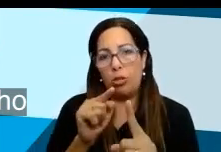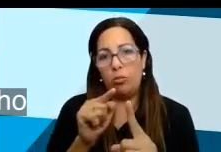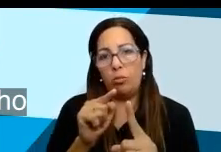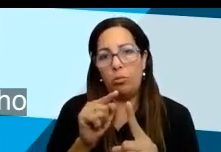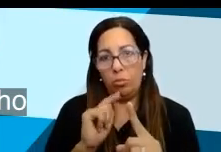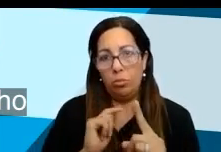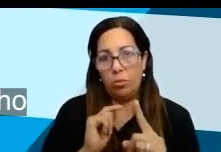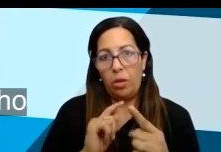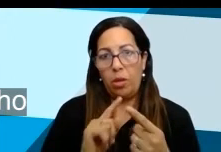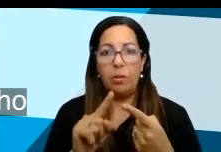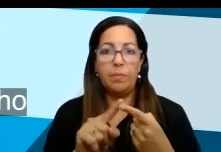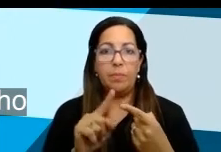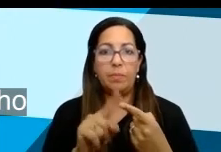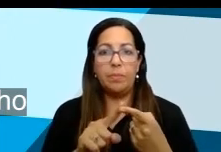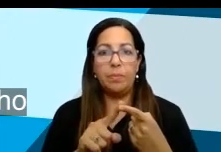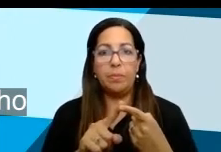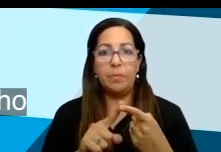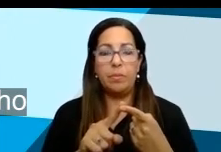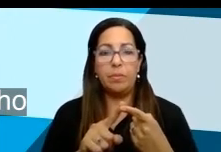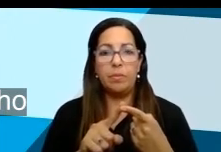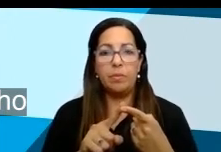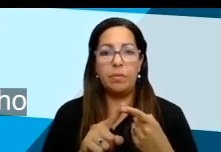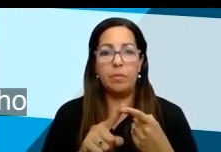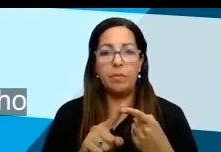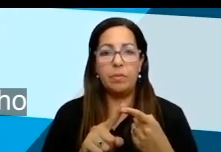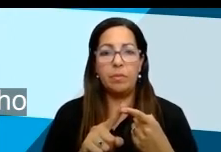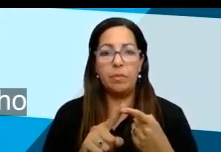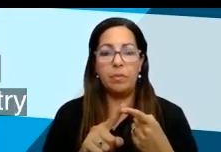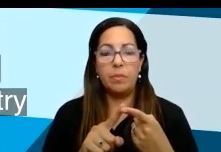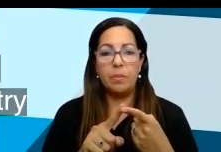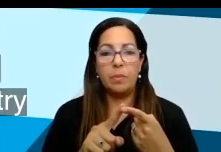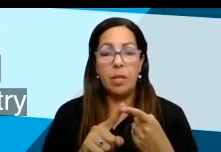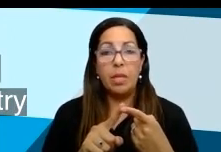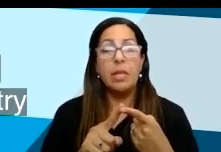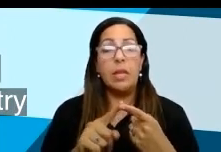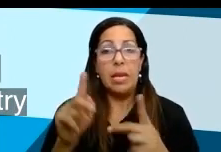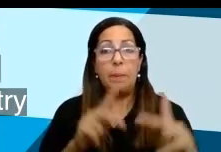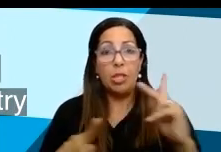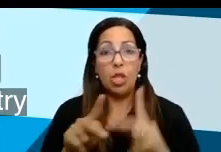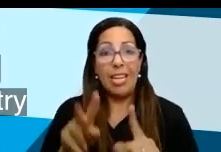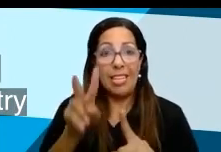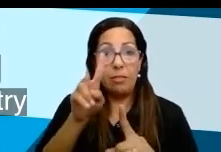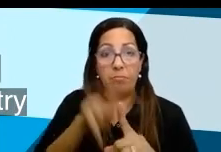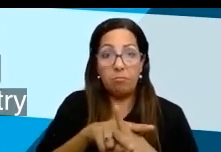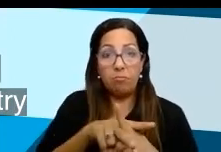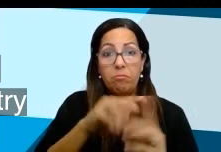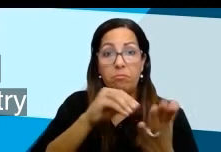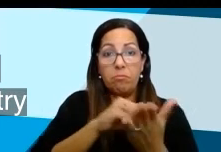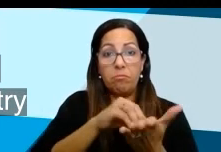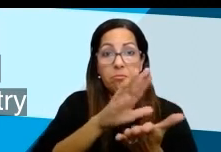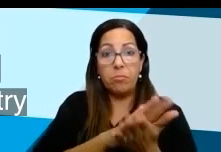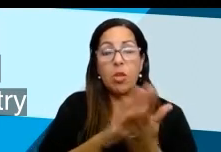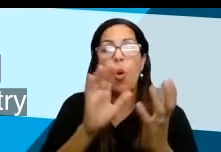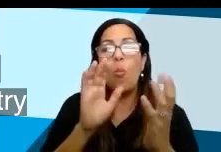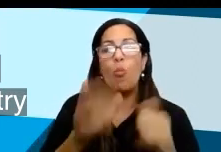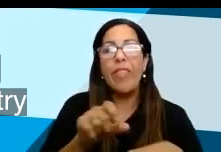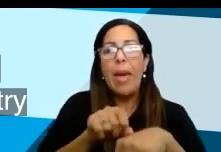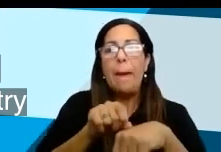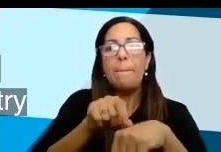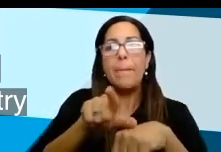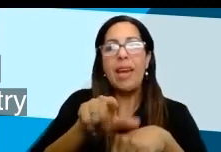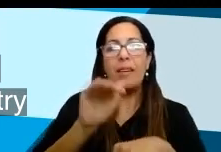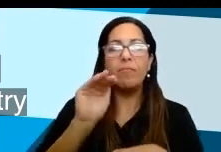nuevamente, es una, que las personas que se registren van a poder recibir notificaciones y van